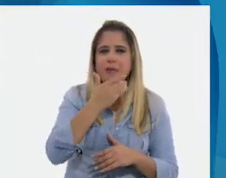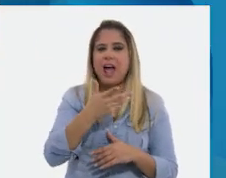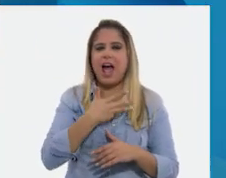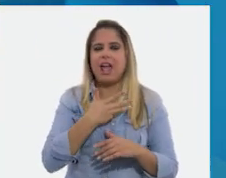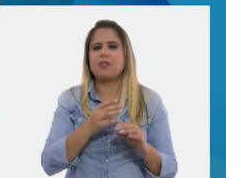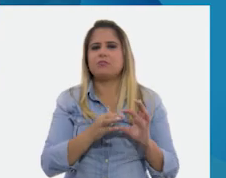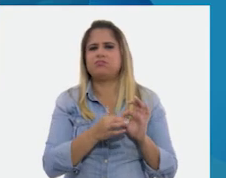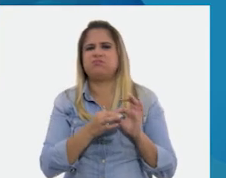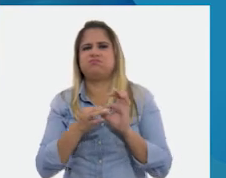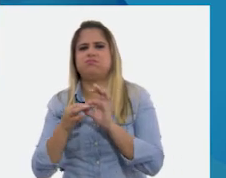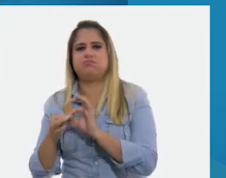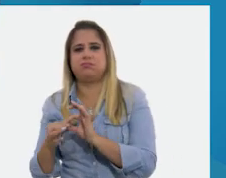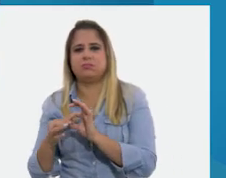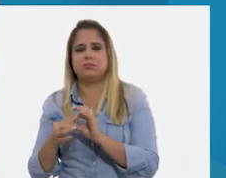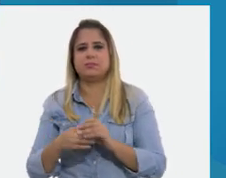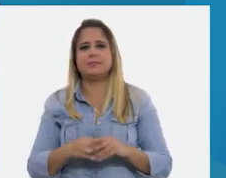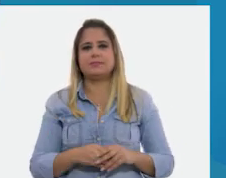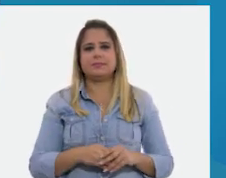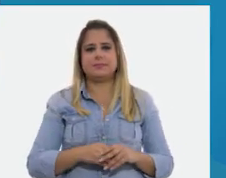integraban.